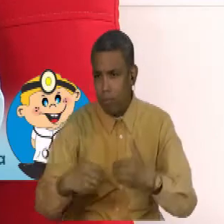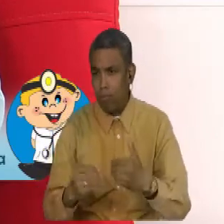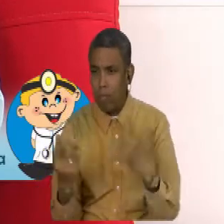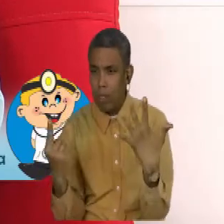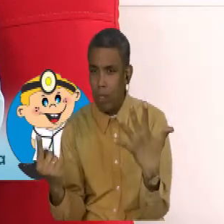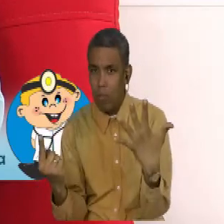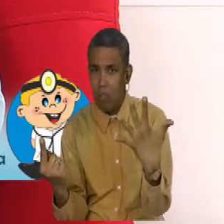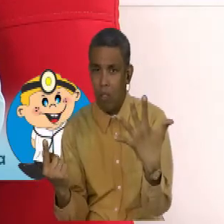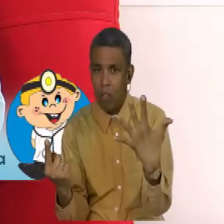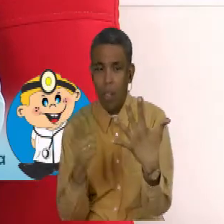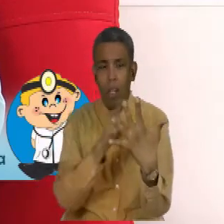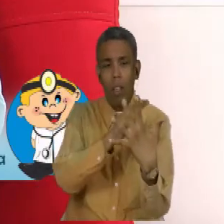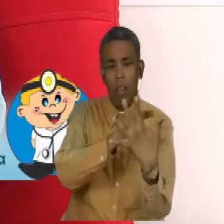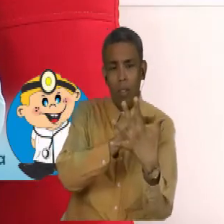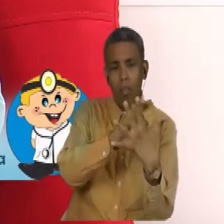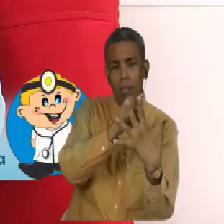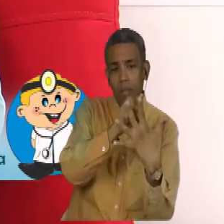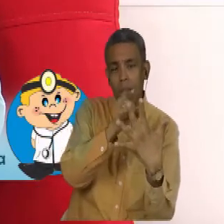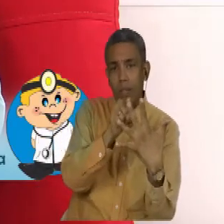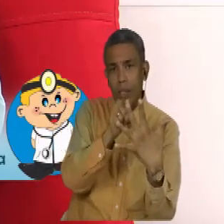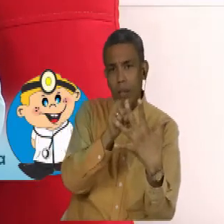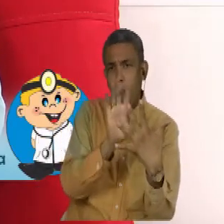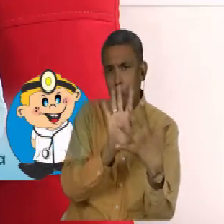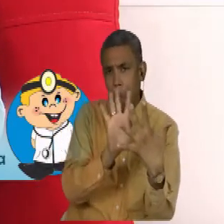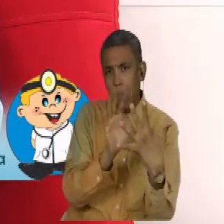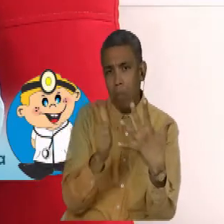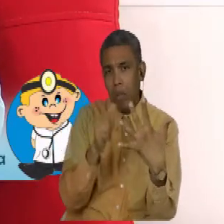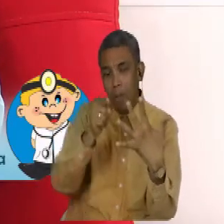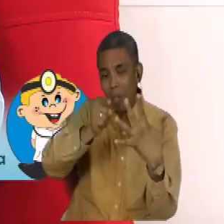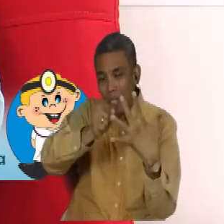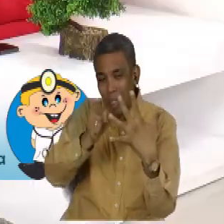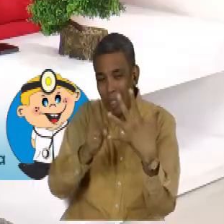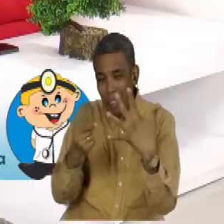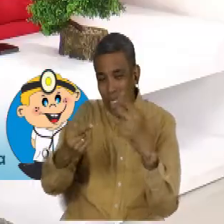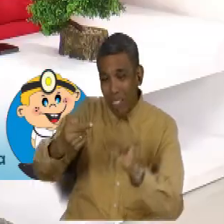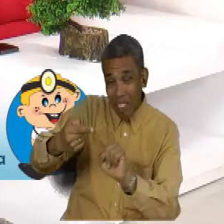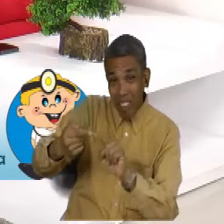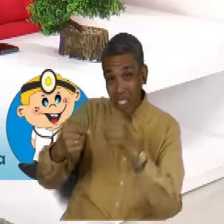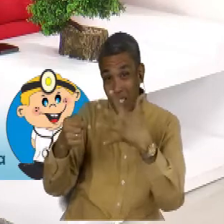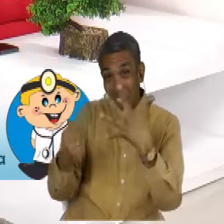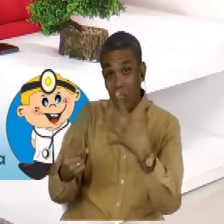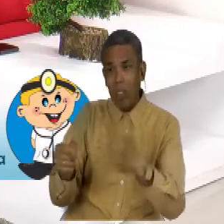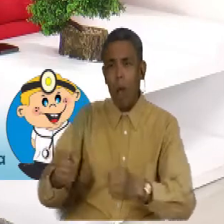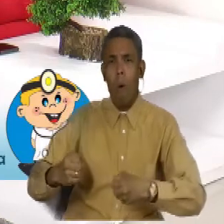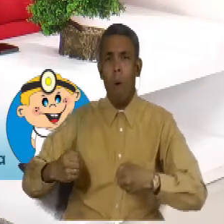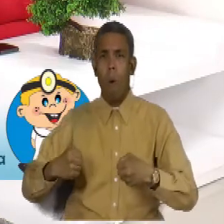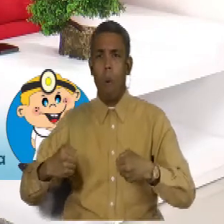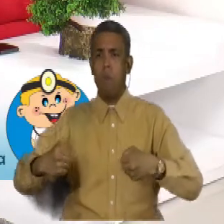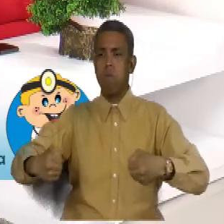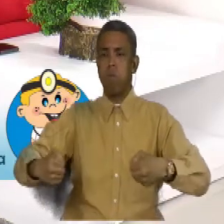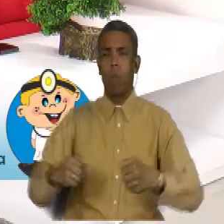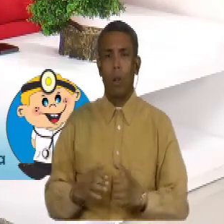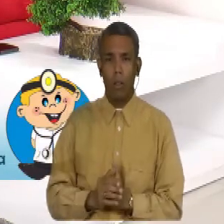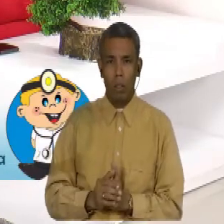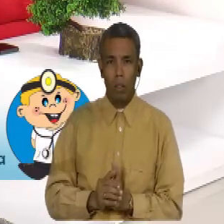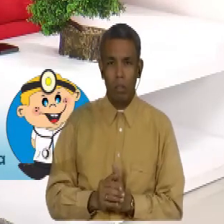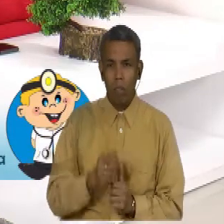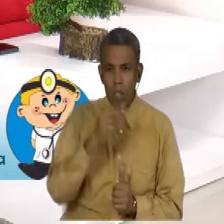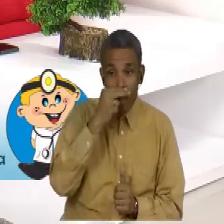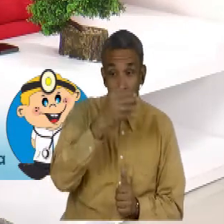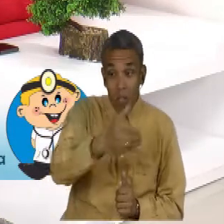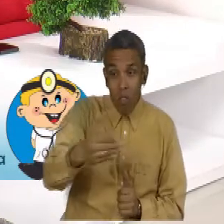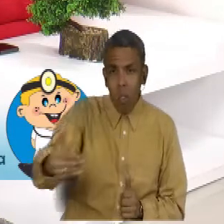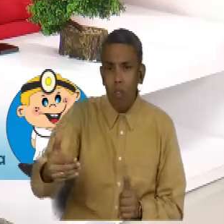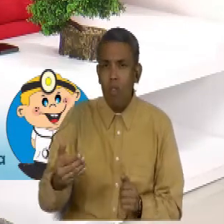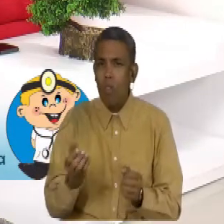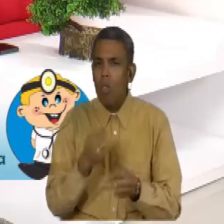todo niñas que están ya en la edad de 13 años. Sí. Que es donde hay una problemática un poquito más seria, porque ya no solamente